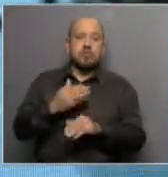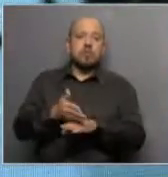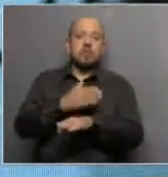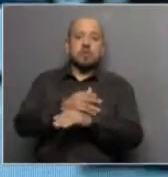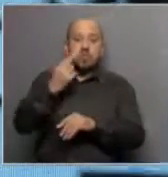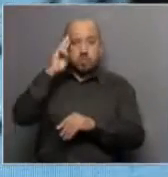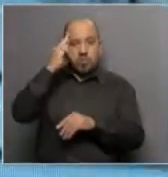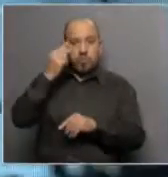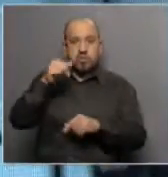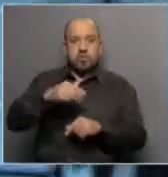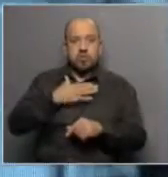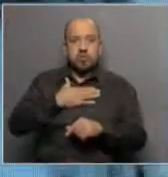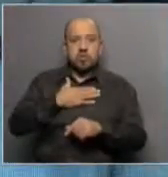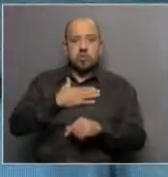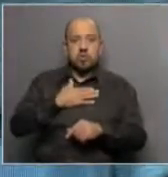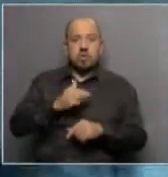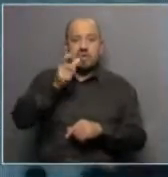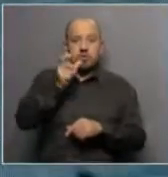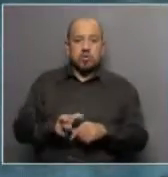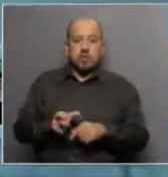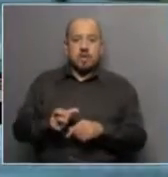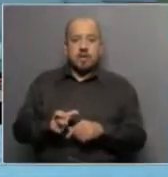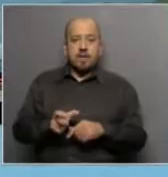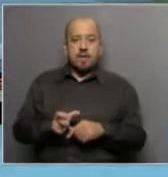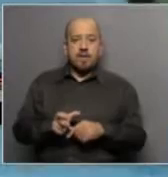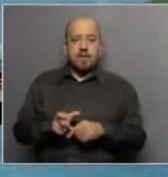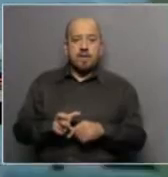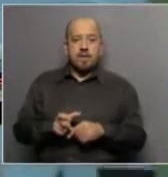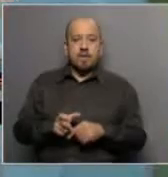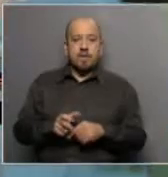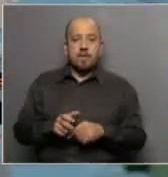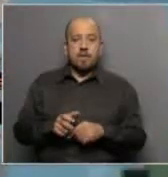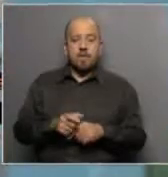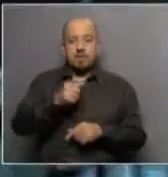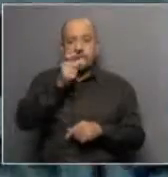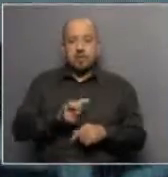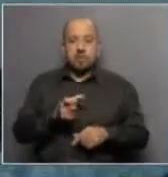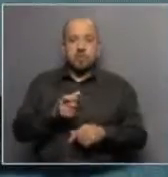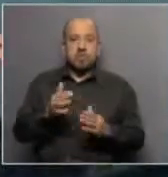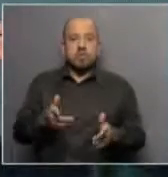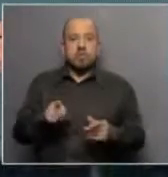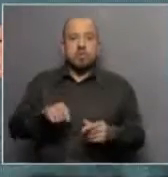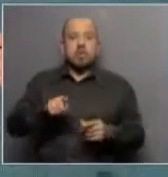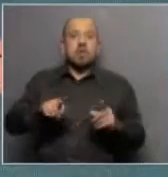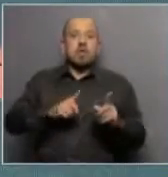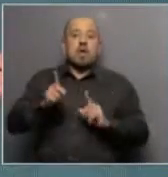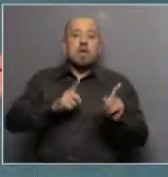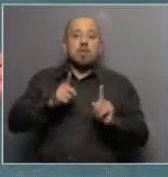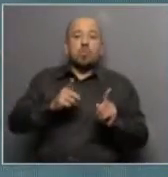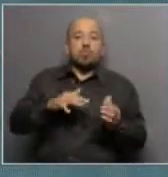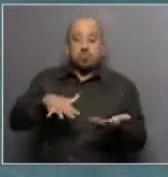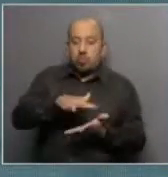ser uruguayo soy terrícola. ¿Cierto o no? Sí. Y bueno, en algún lugar debo de tener en la